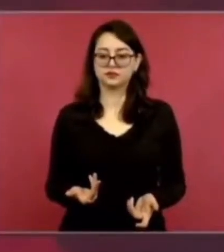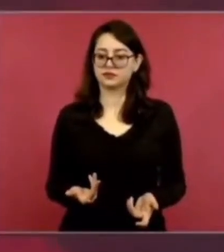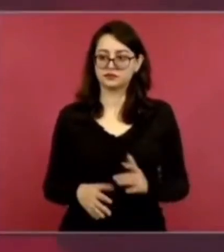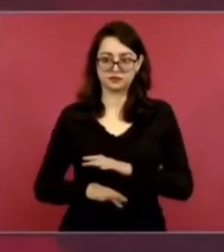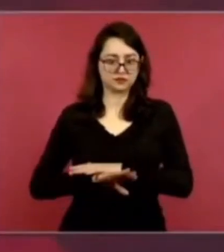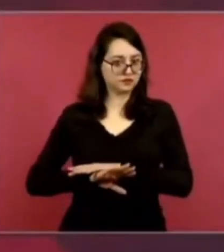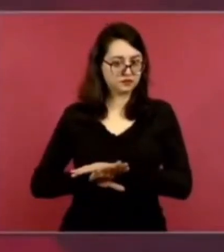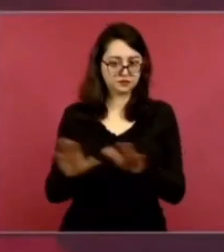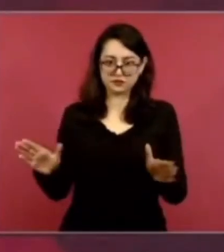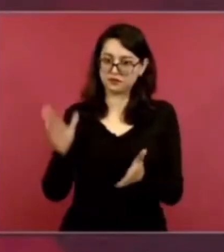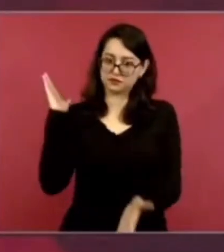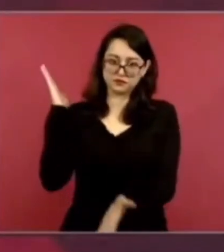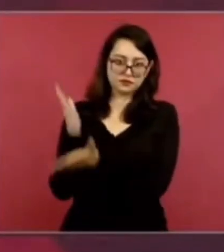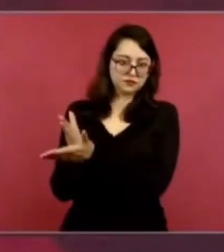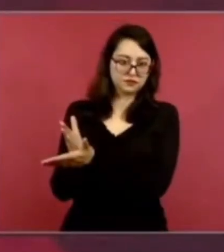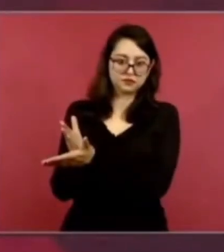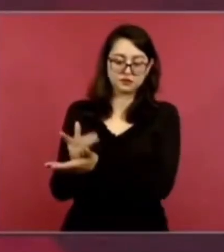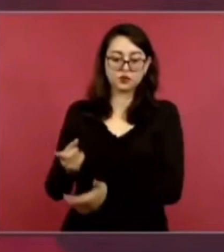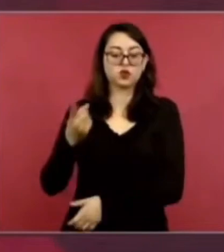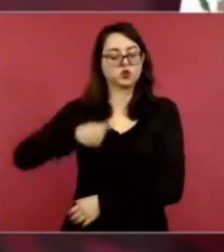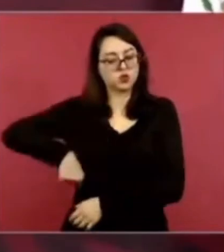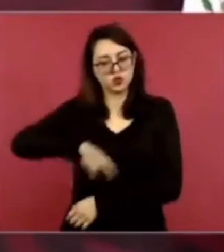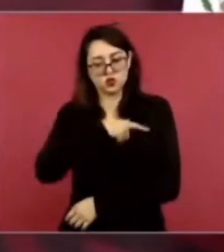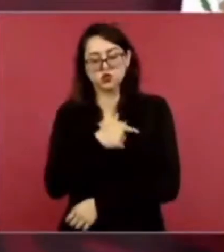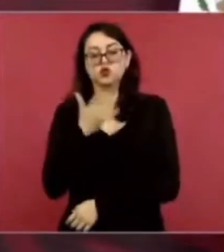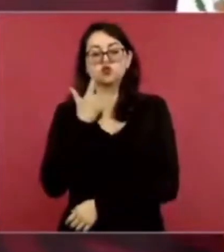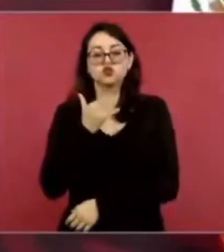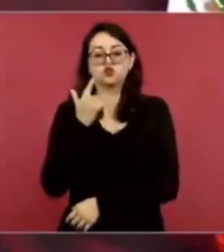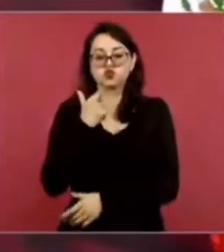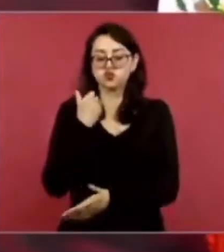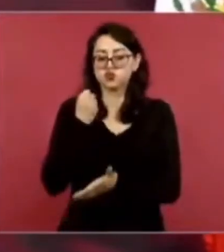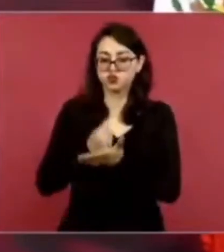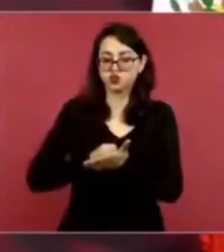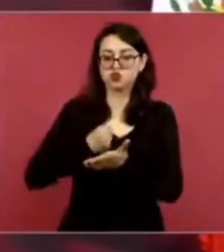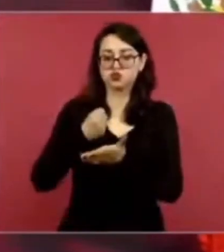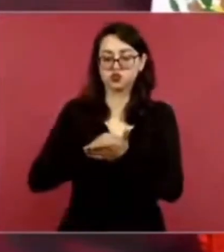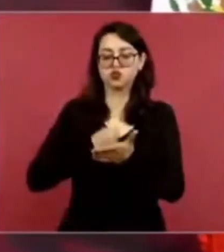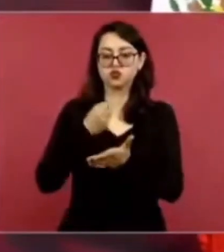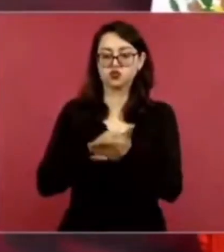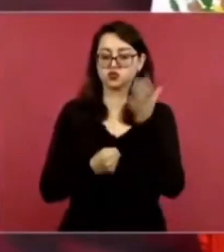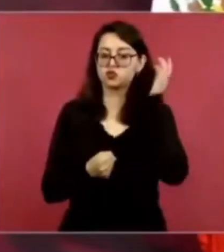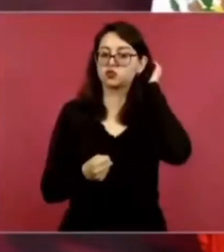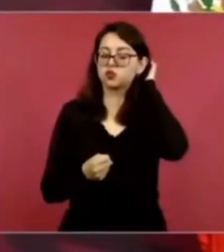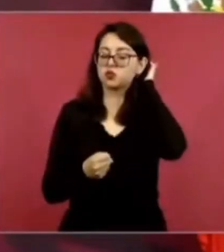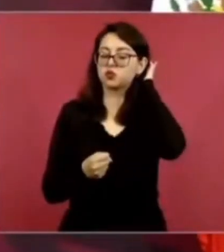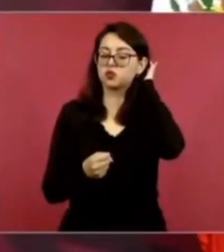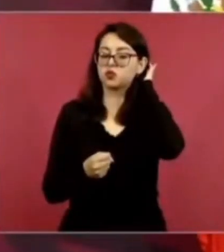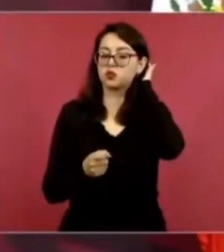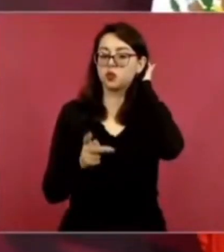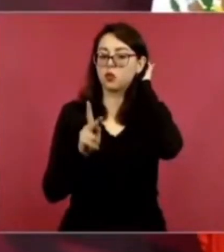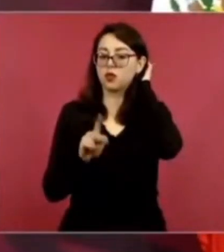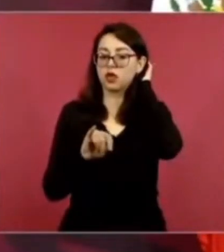tenemos que seguir insistiendo en que el Poder Judicial se moralice,